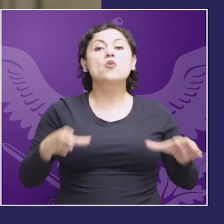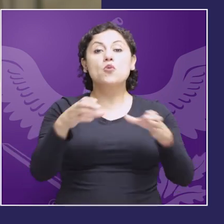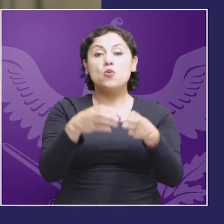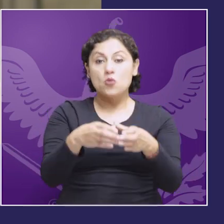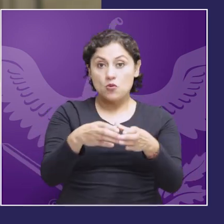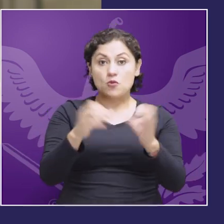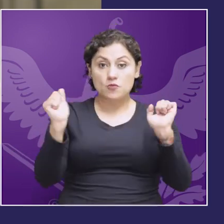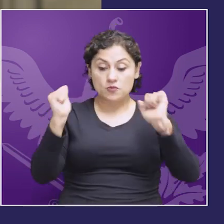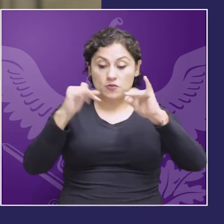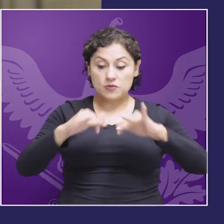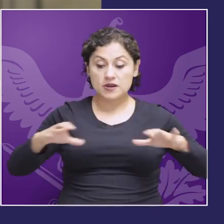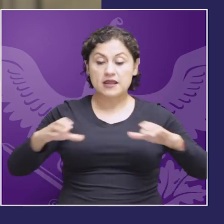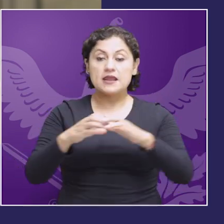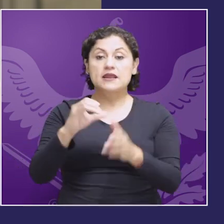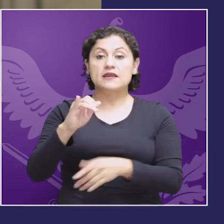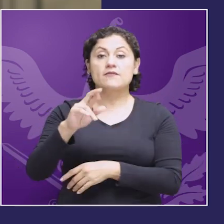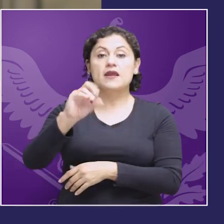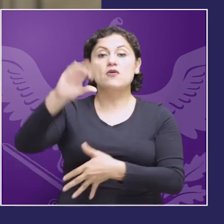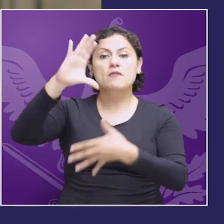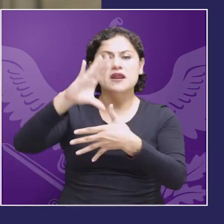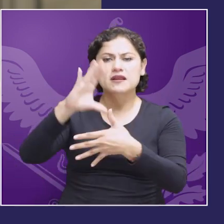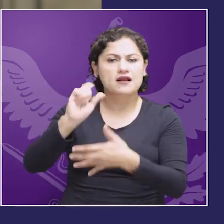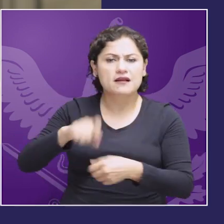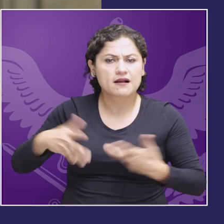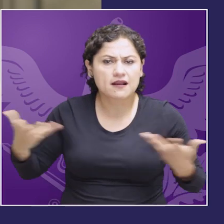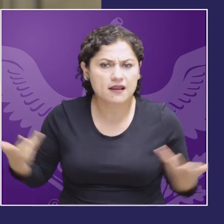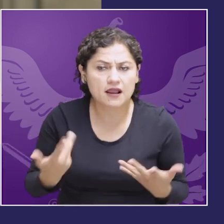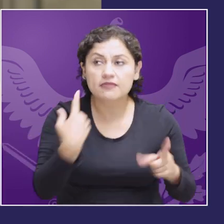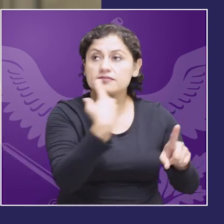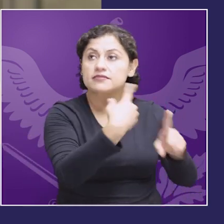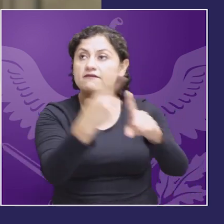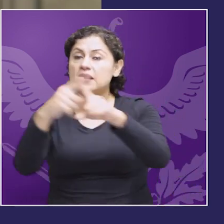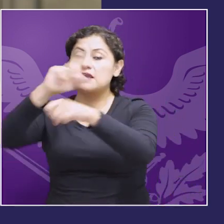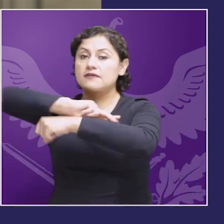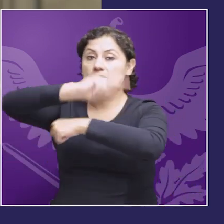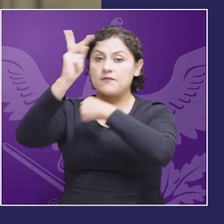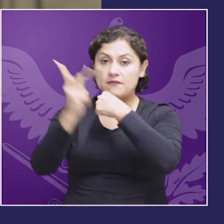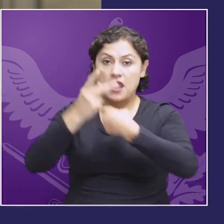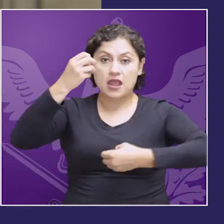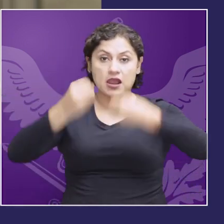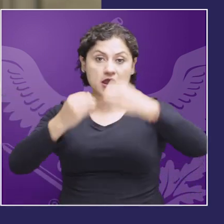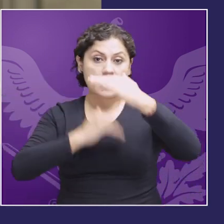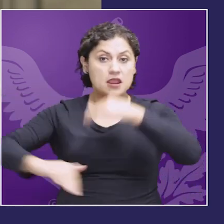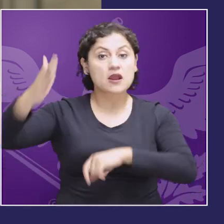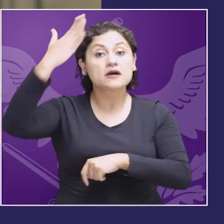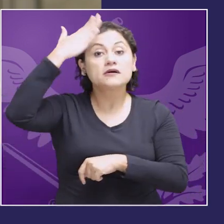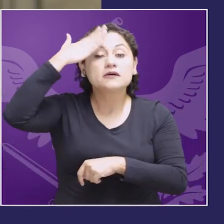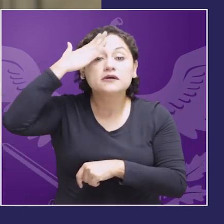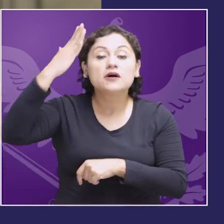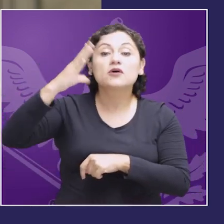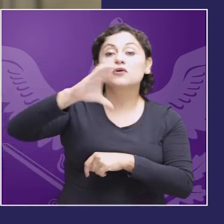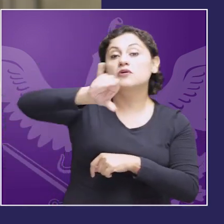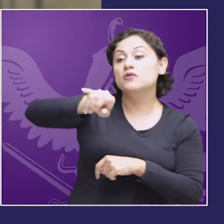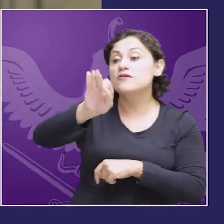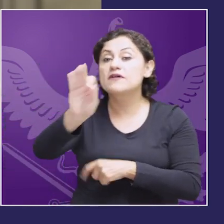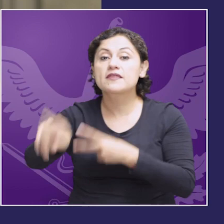Iberoamericana es una reunión de Cortes Supremas y de presidentas de consejos de la magistratura o de la